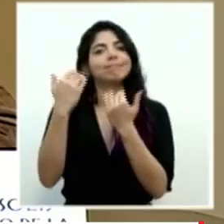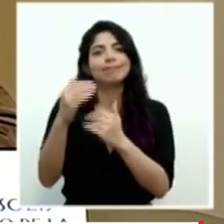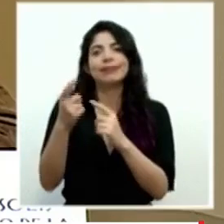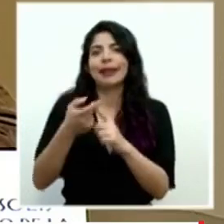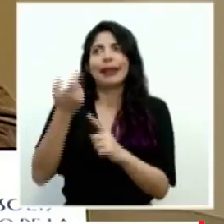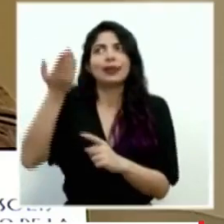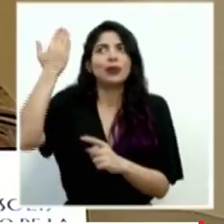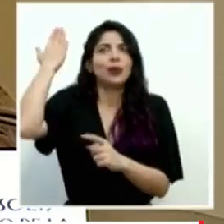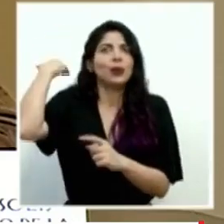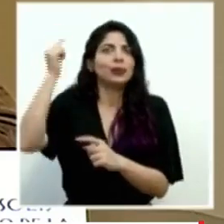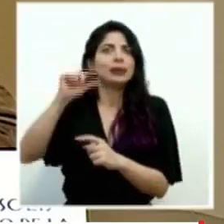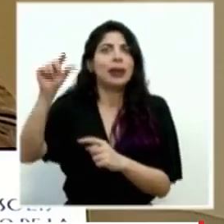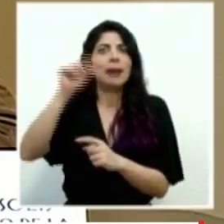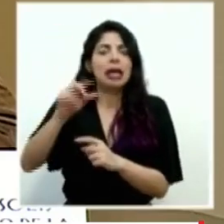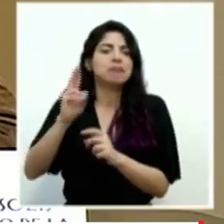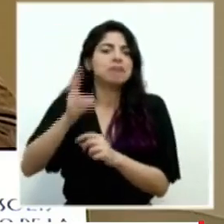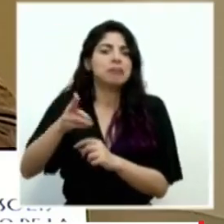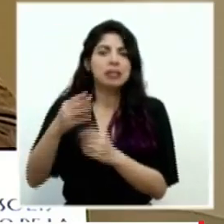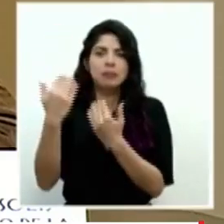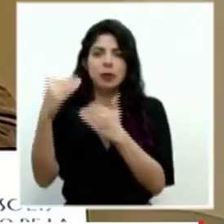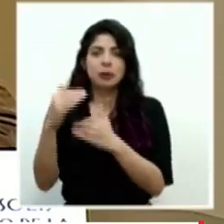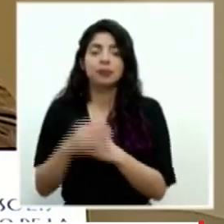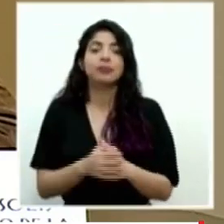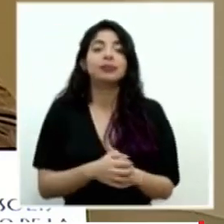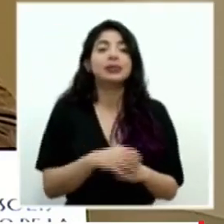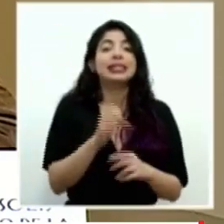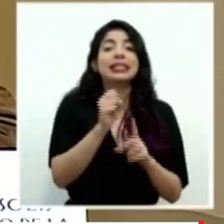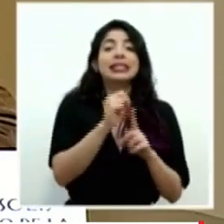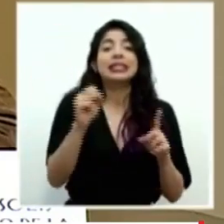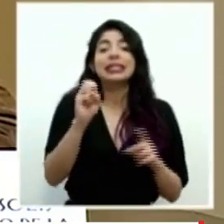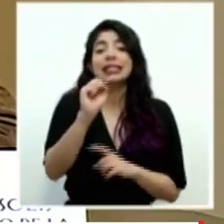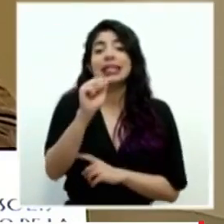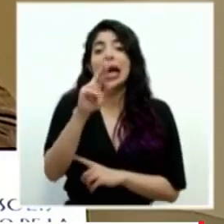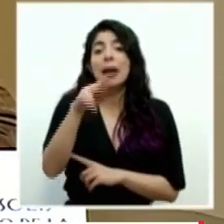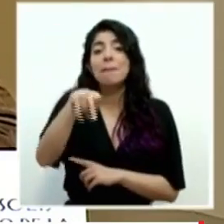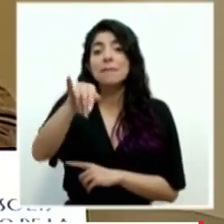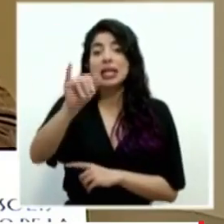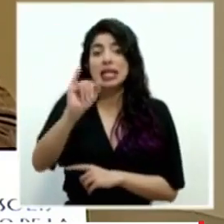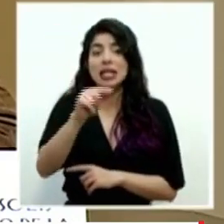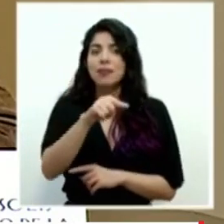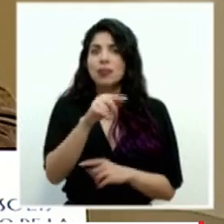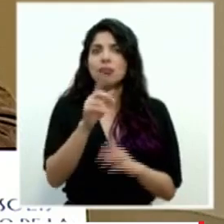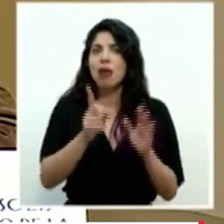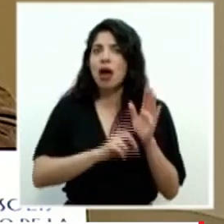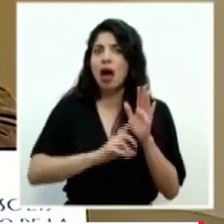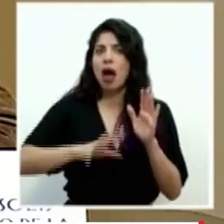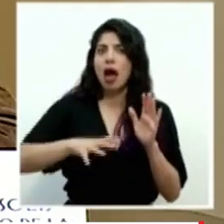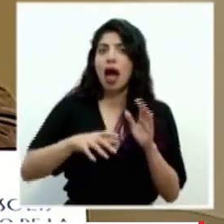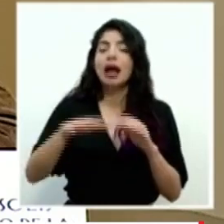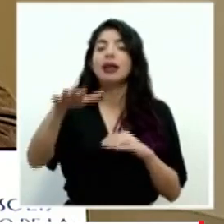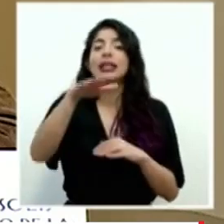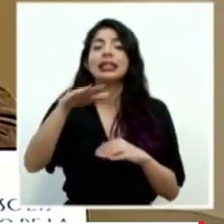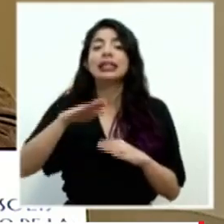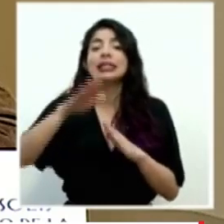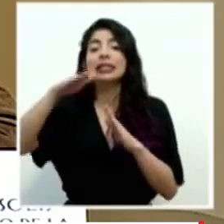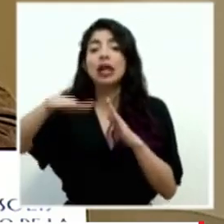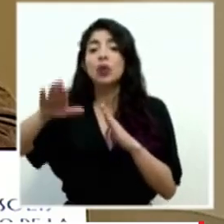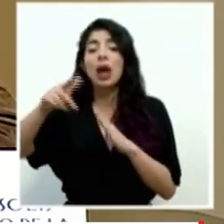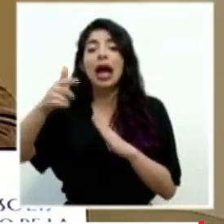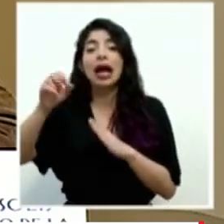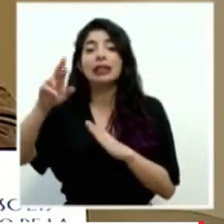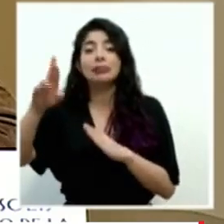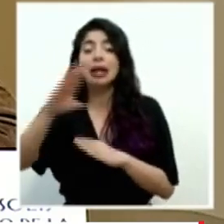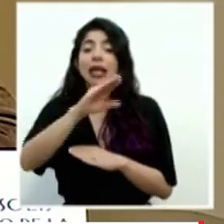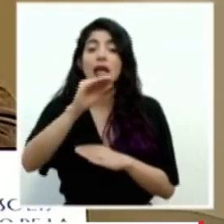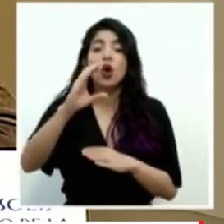desde hace ya varias semanas. El cantón de Sarapiquí, que tampoco está en alerta naranja, los distritos de Llanuras de Gaspar y